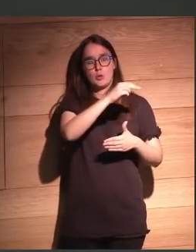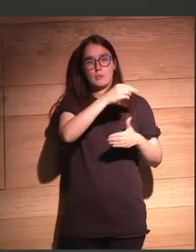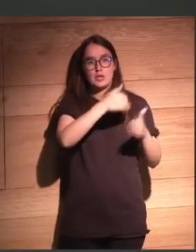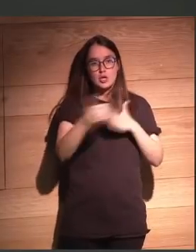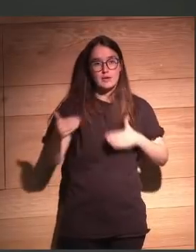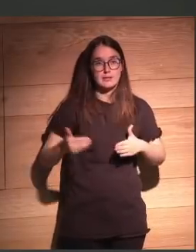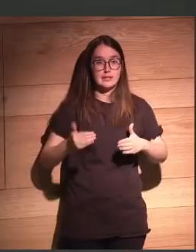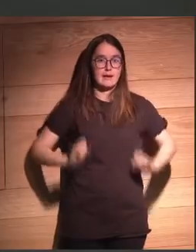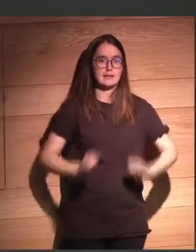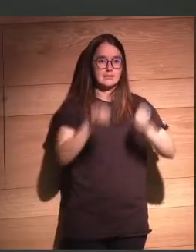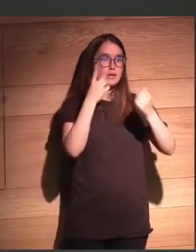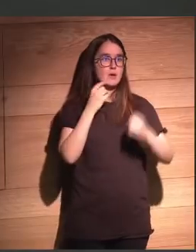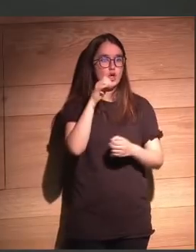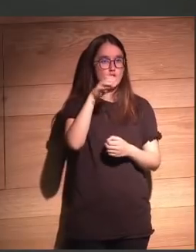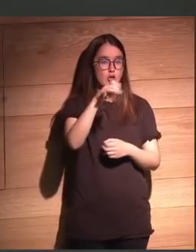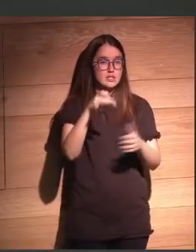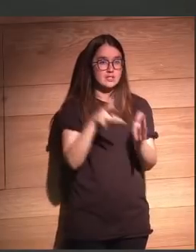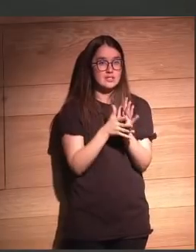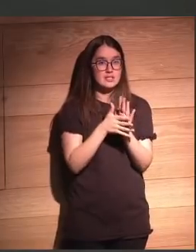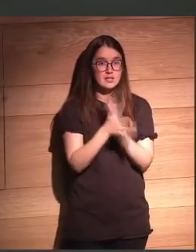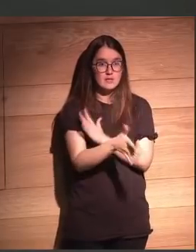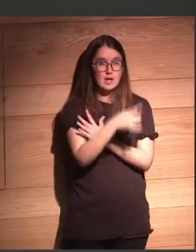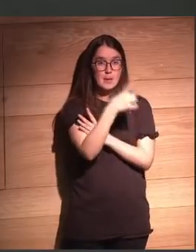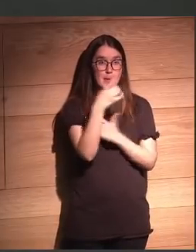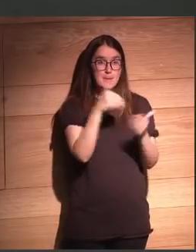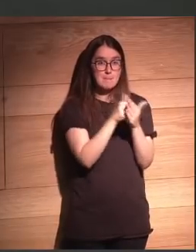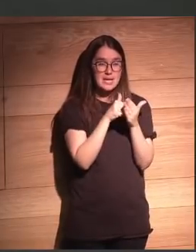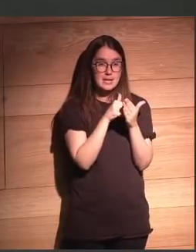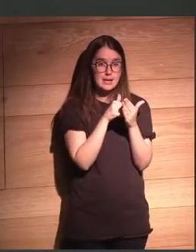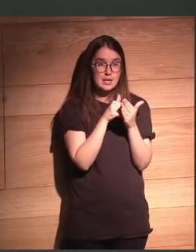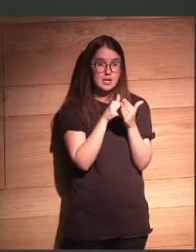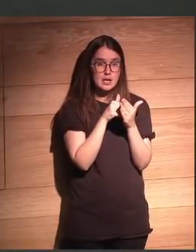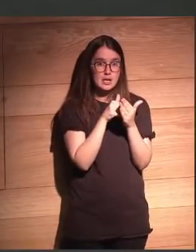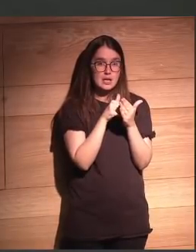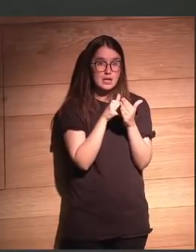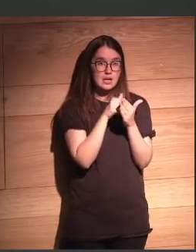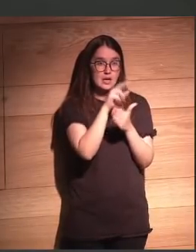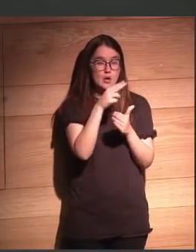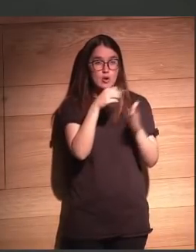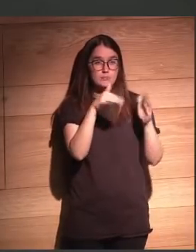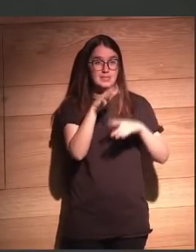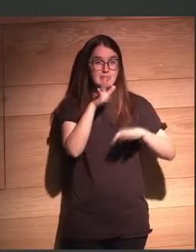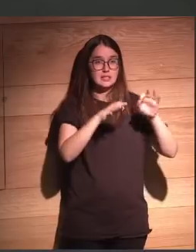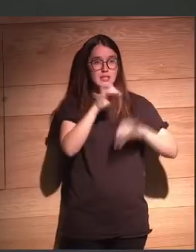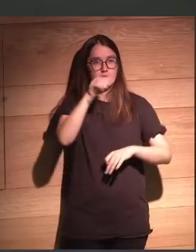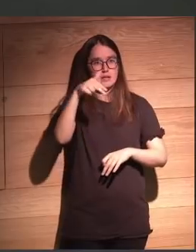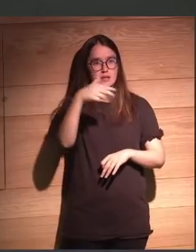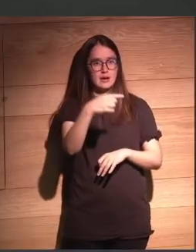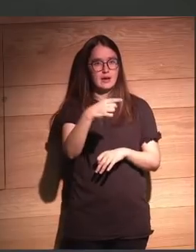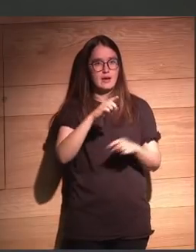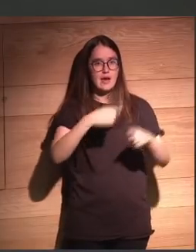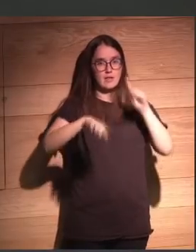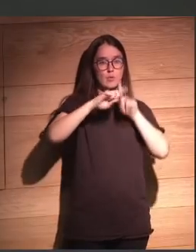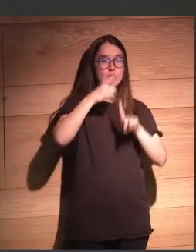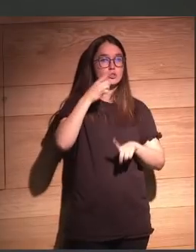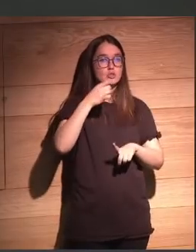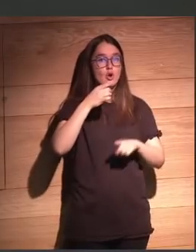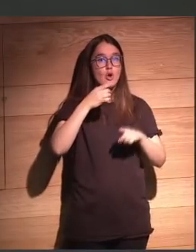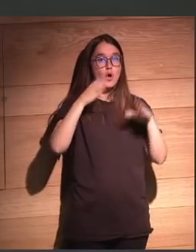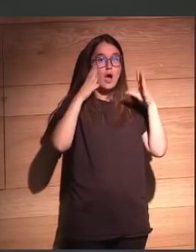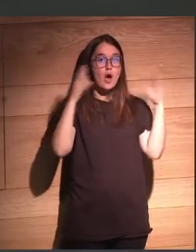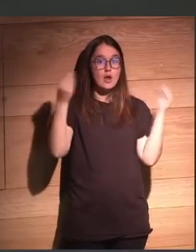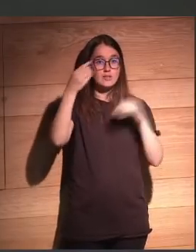banco Lloyds y gana más de 1.000 euros en intereses. ING ha devuelto a Holanda también más